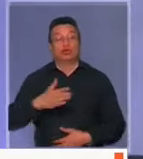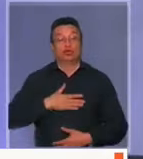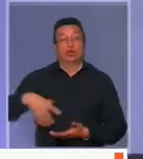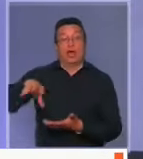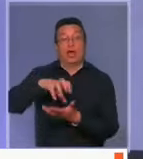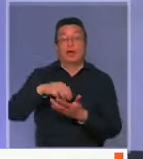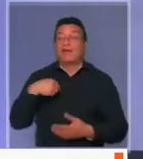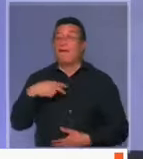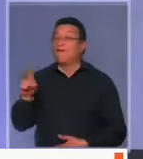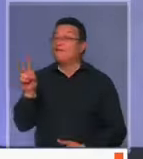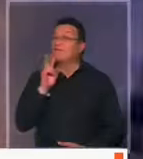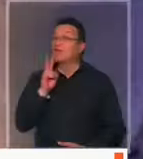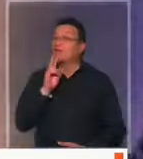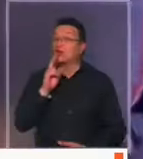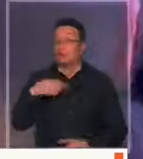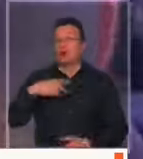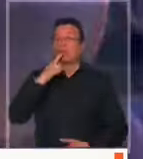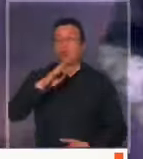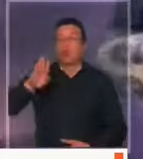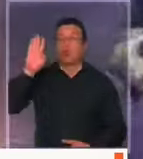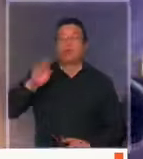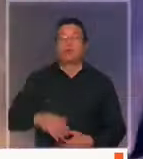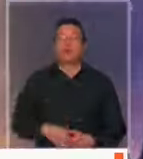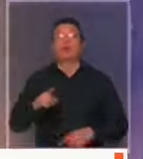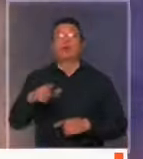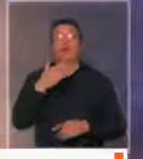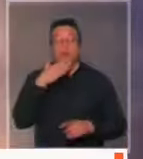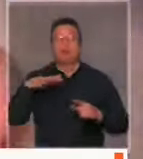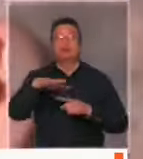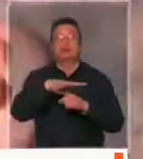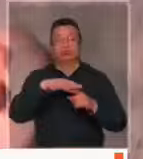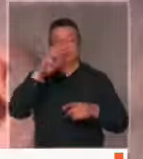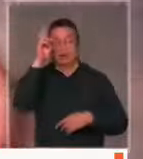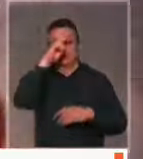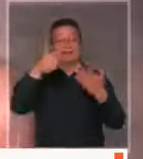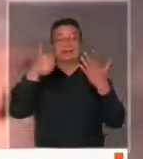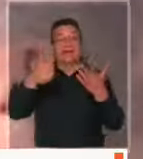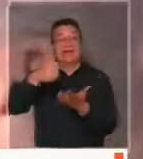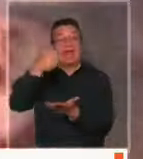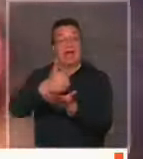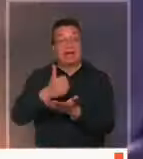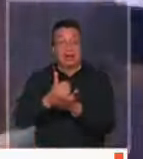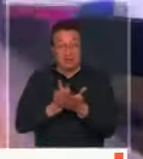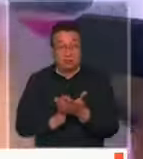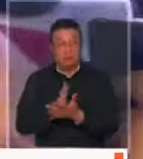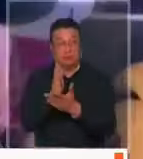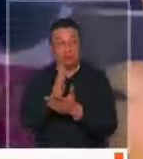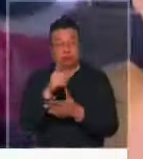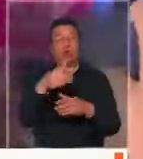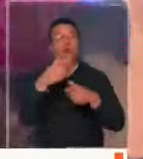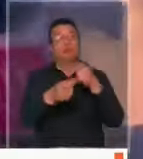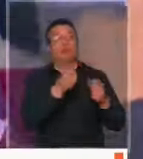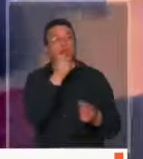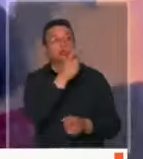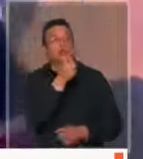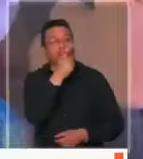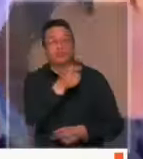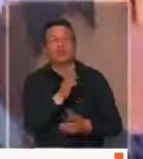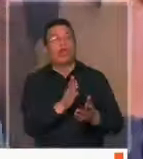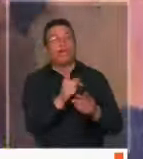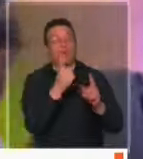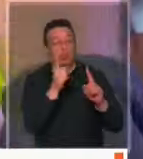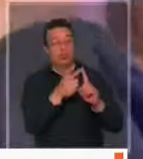Victoria, juro. Jornada que también tuvo situaciones al menos curiosas. 6 alcaldes iniciaron sus periodos con procesos judiciales en curso. Uno